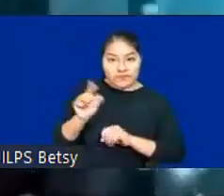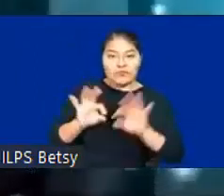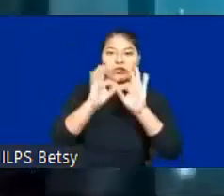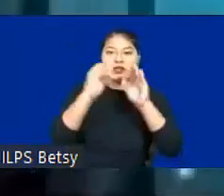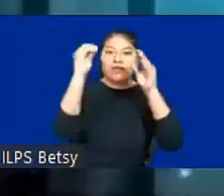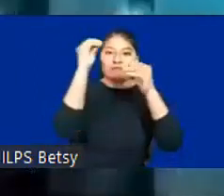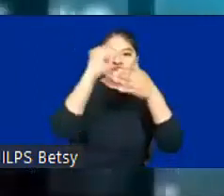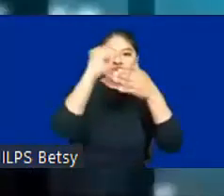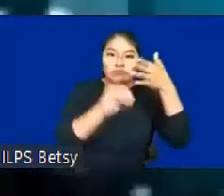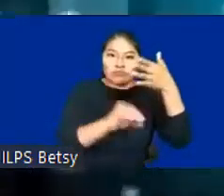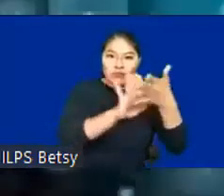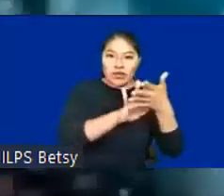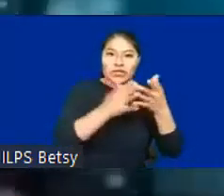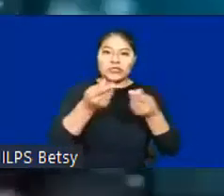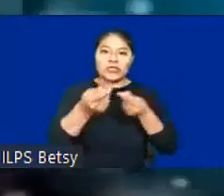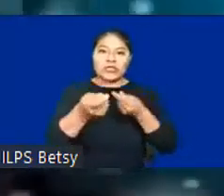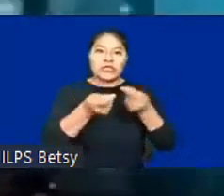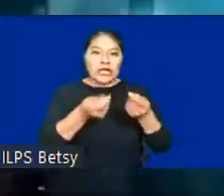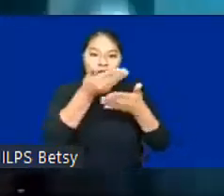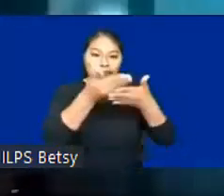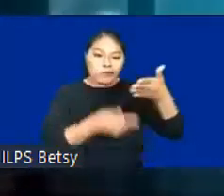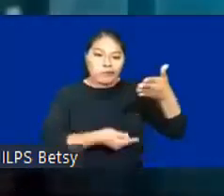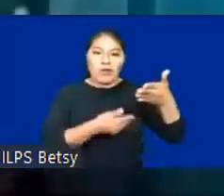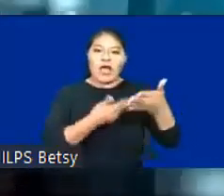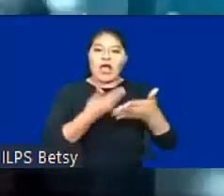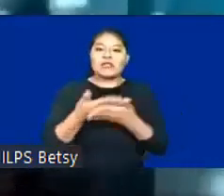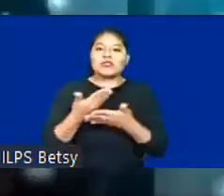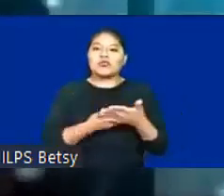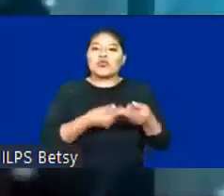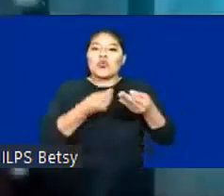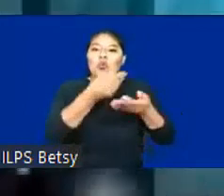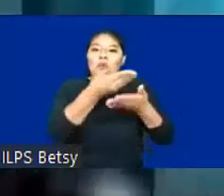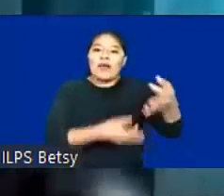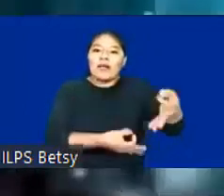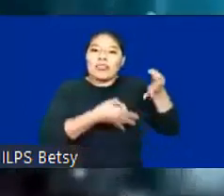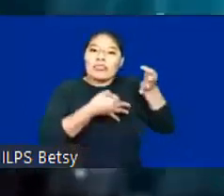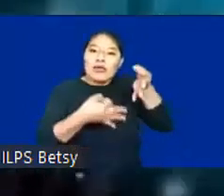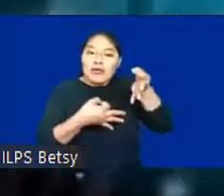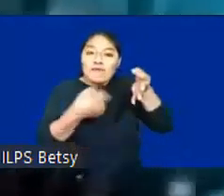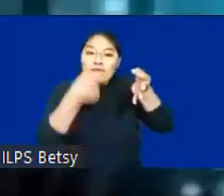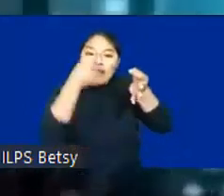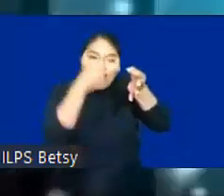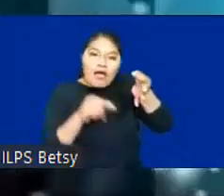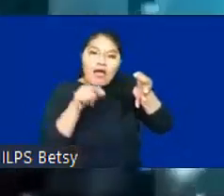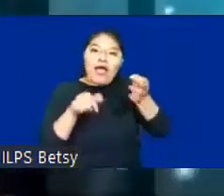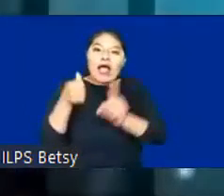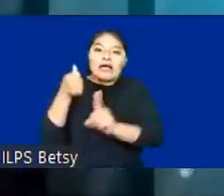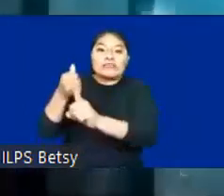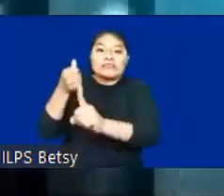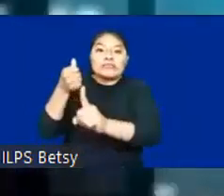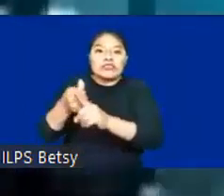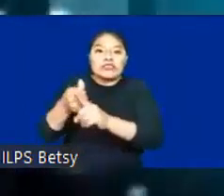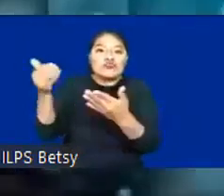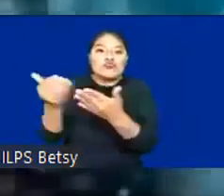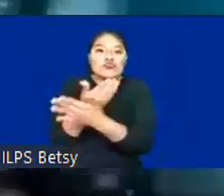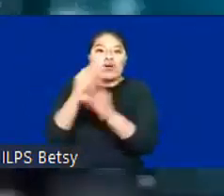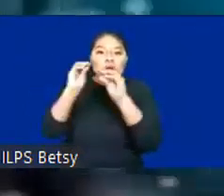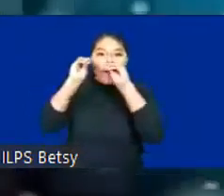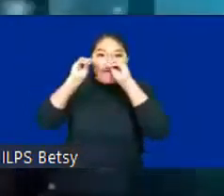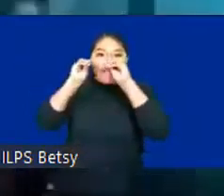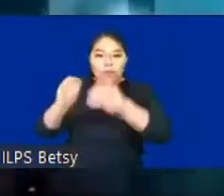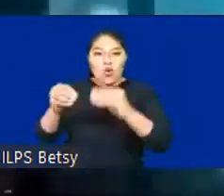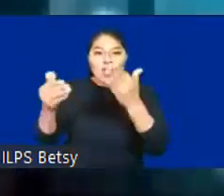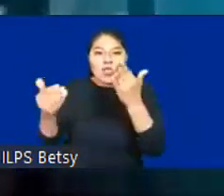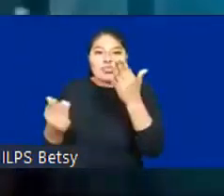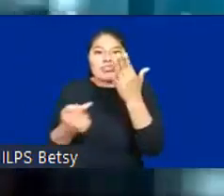Es función, es responsabilidad de este comité elaborar un plan de gobierno digital para la entidad. Y tiene